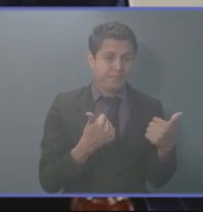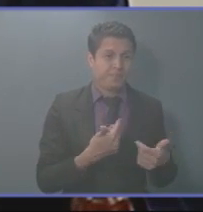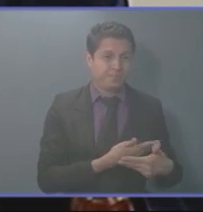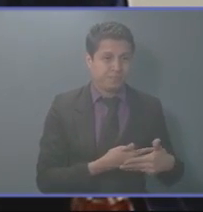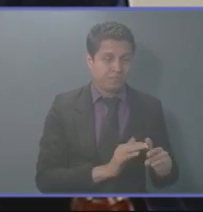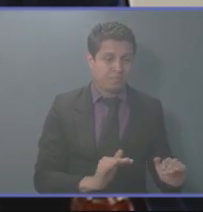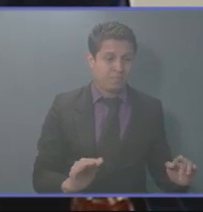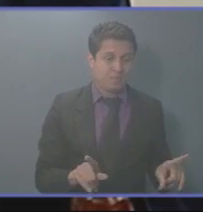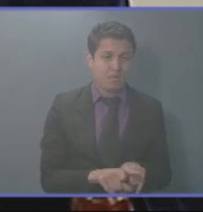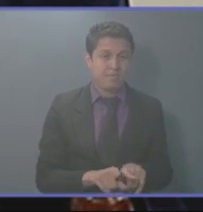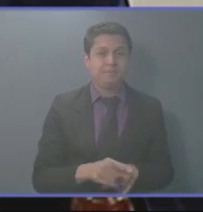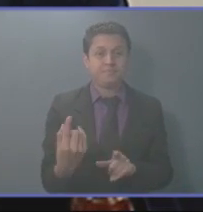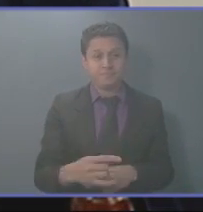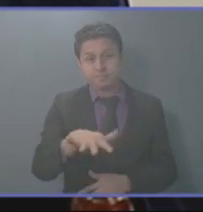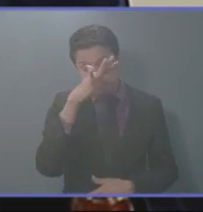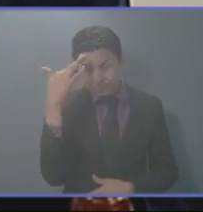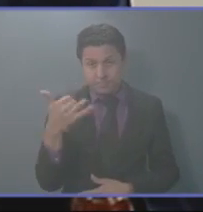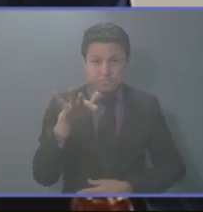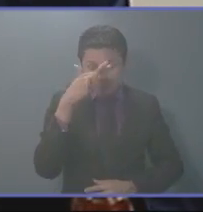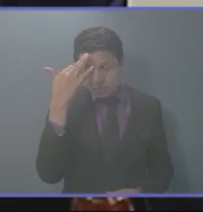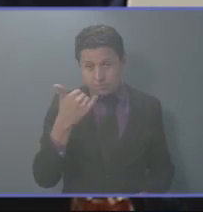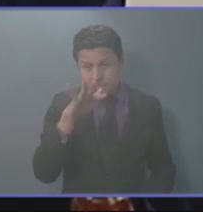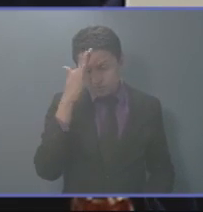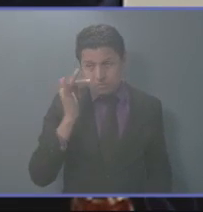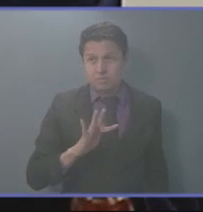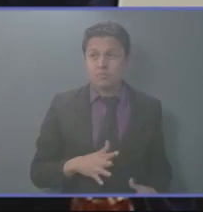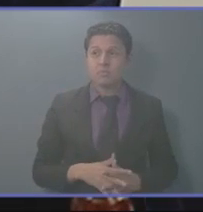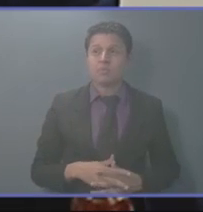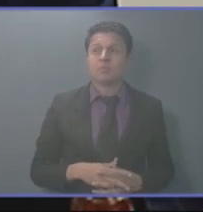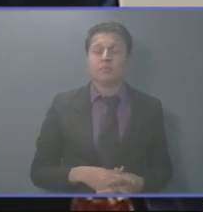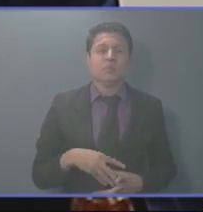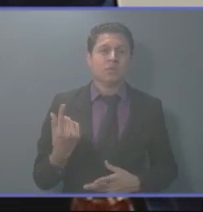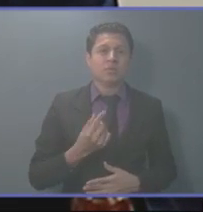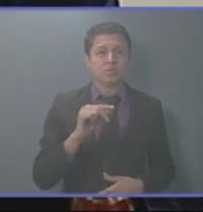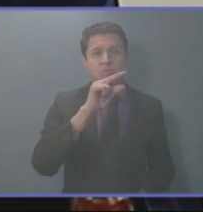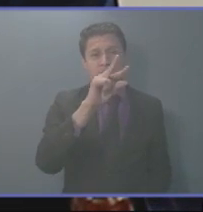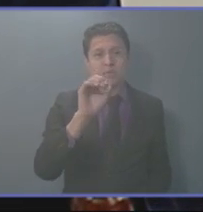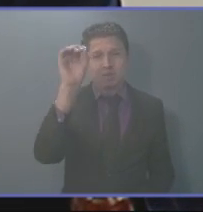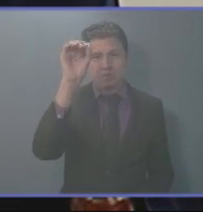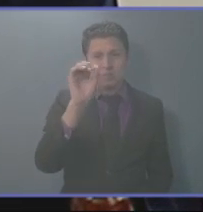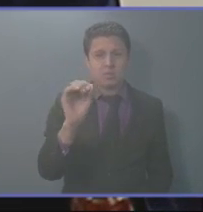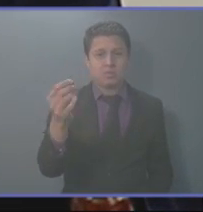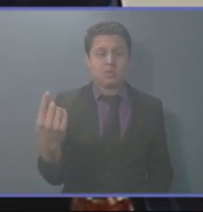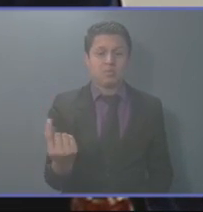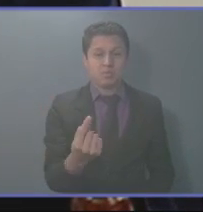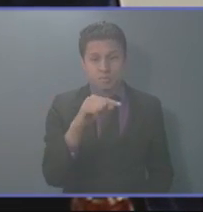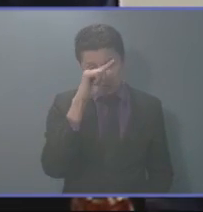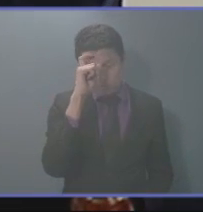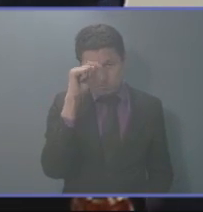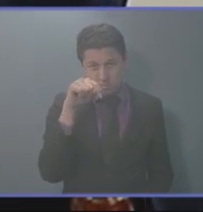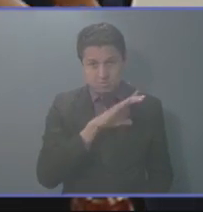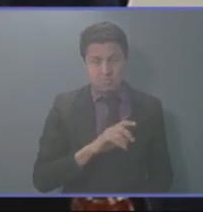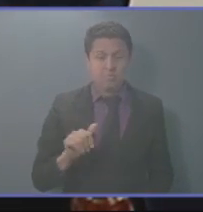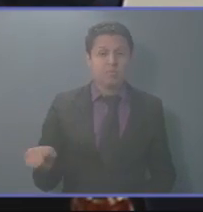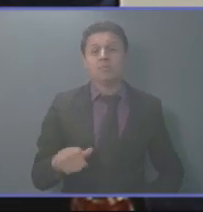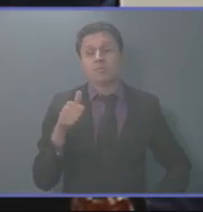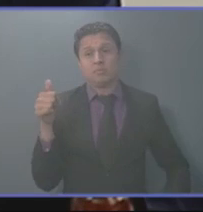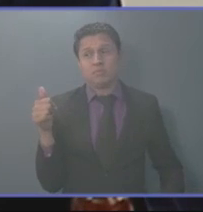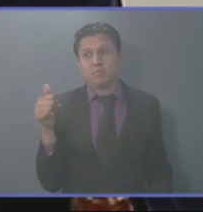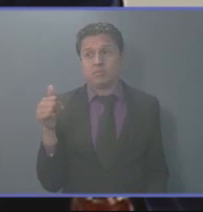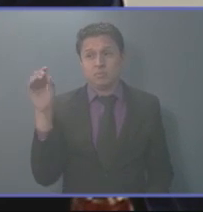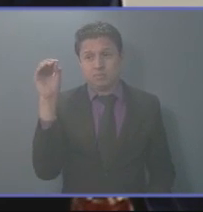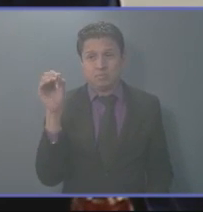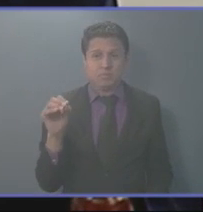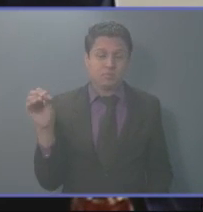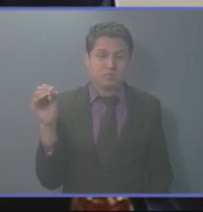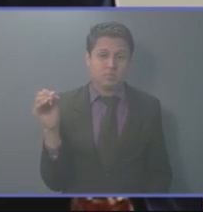de nuestros hermanos trabajadores, que apenas son el 20% de la población trabajadora en el país, porque el otro